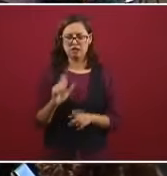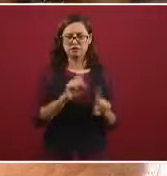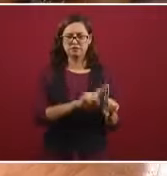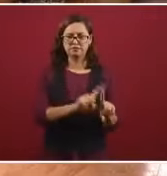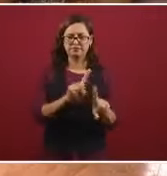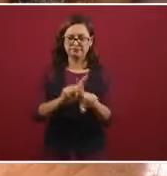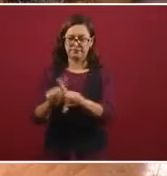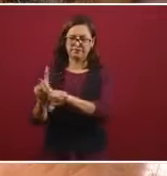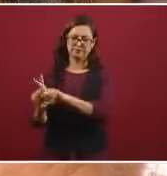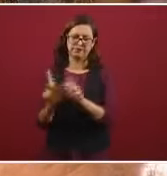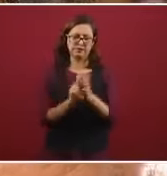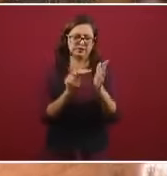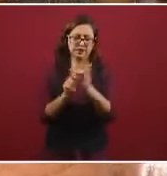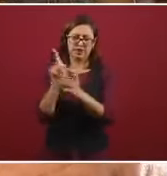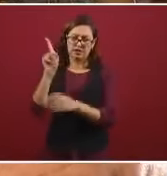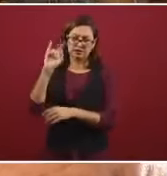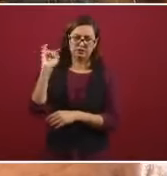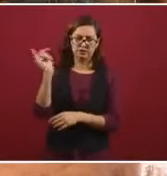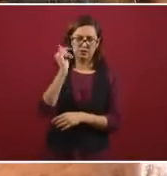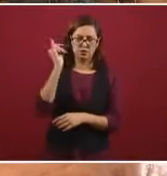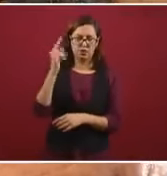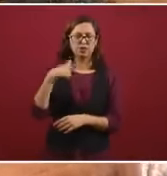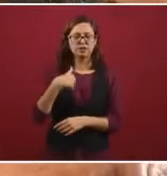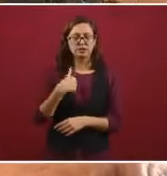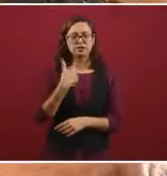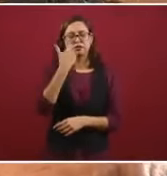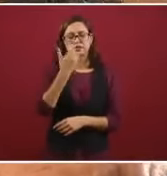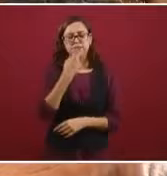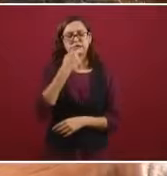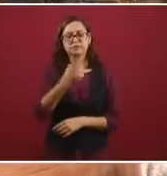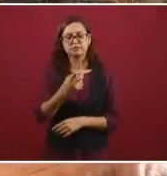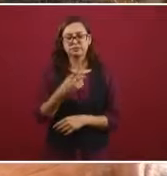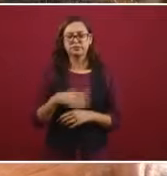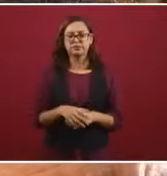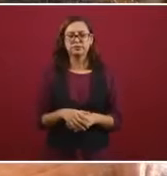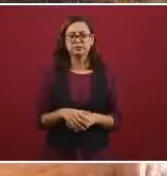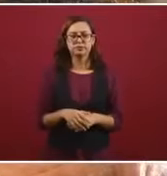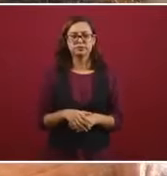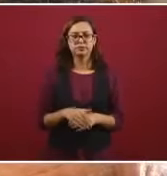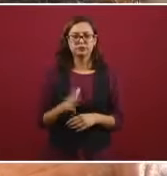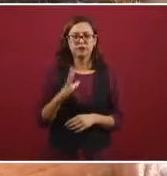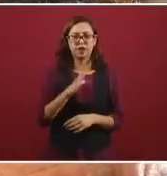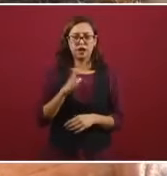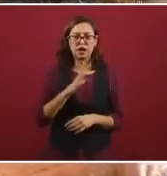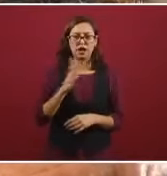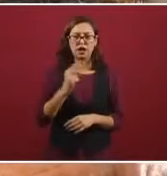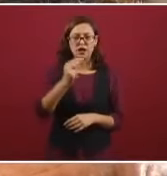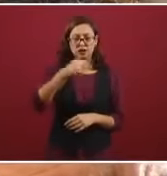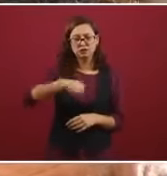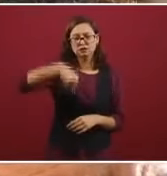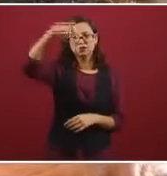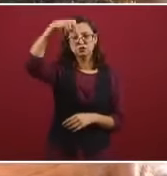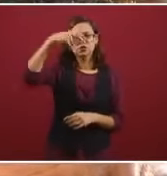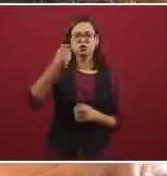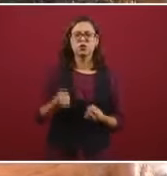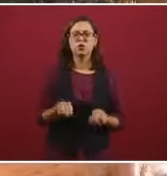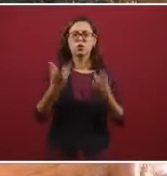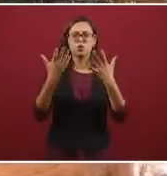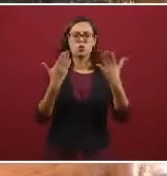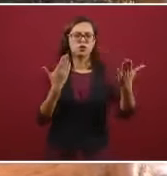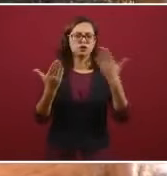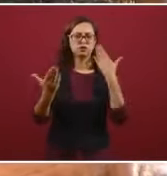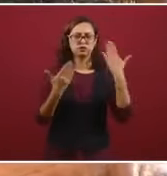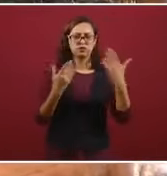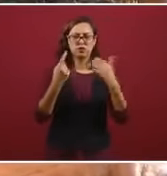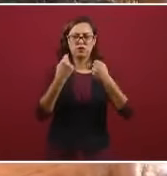La Crónica y Frontera de Tijuana. Sobre lo que está sucediendo en el norte, ¿cuál es el balance que hacen de la